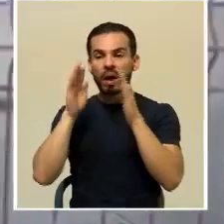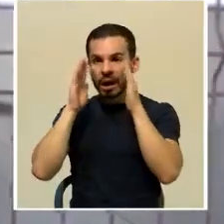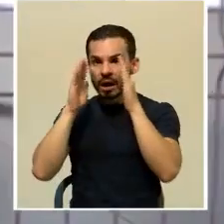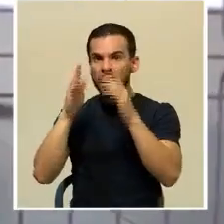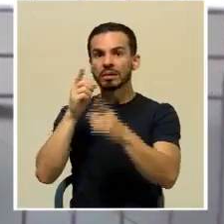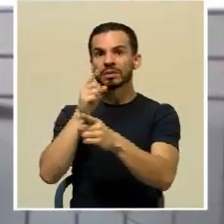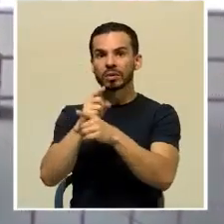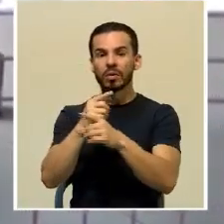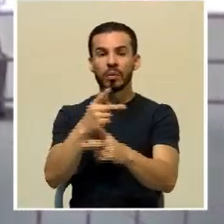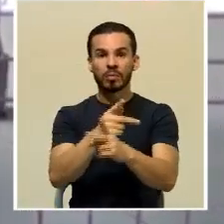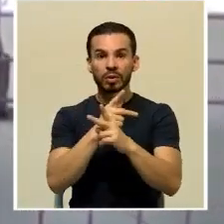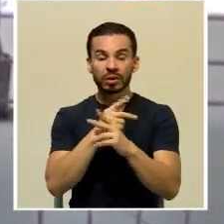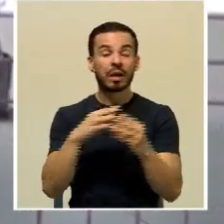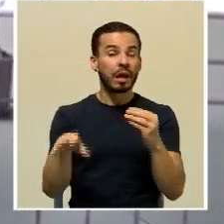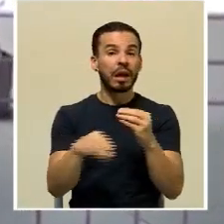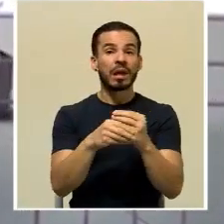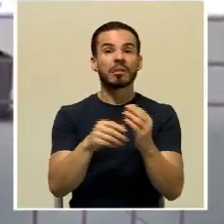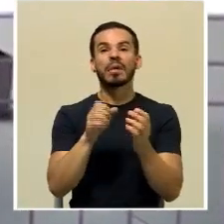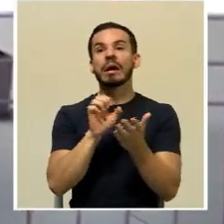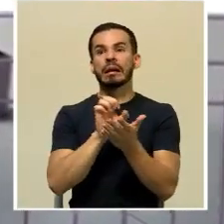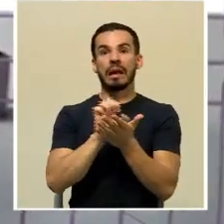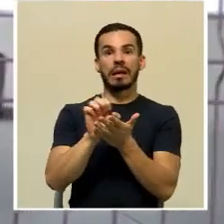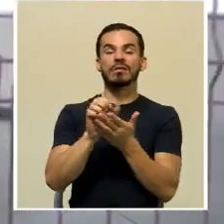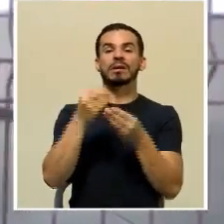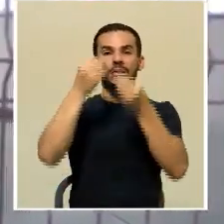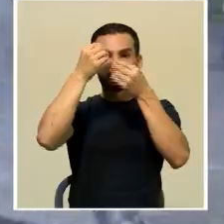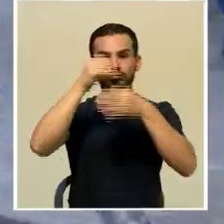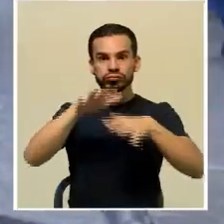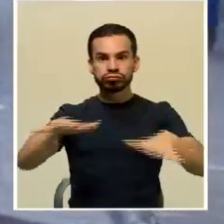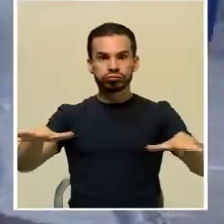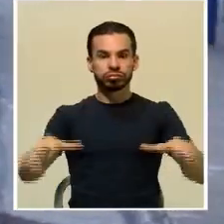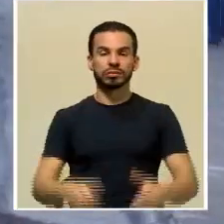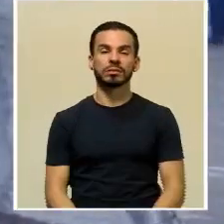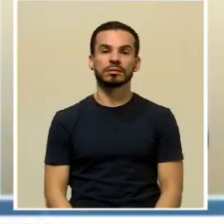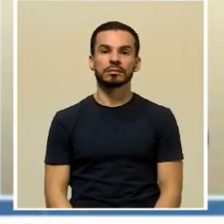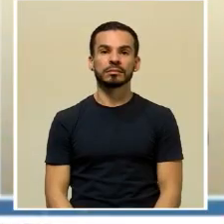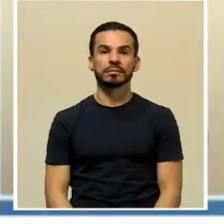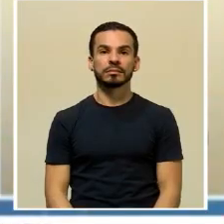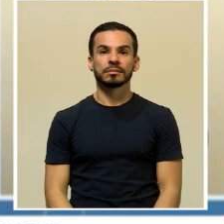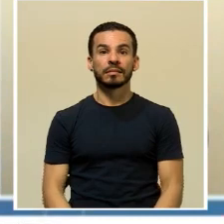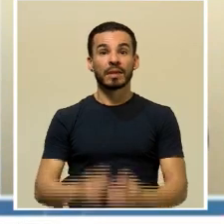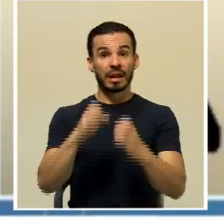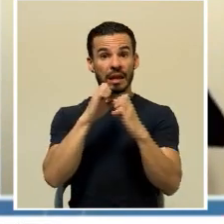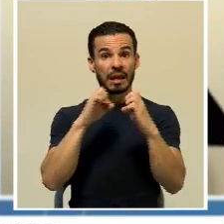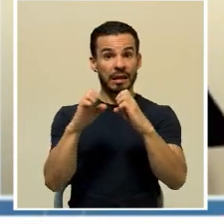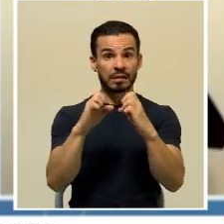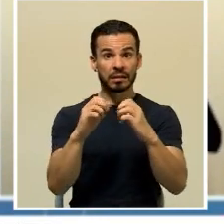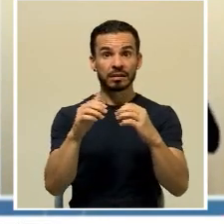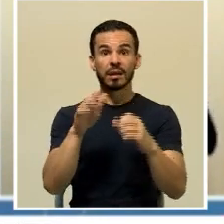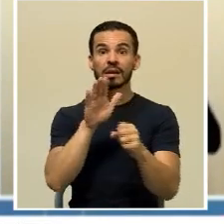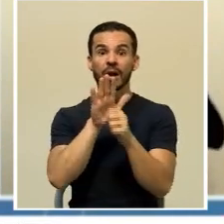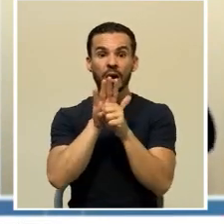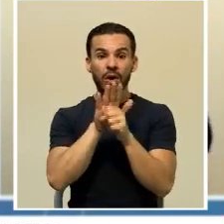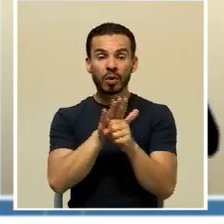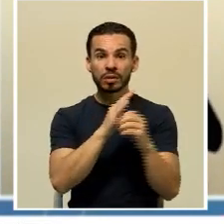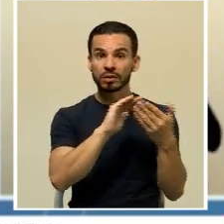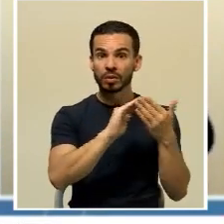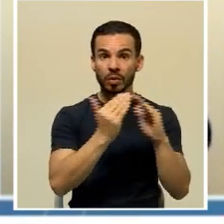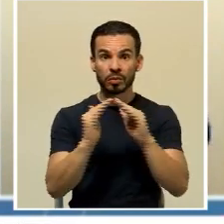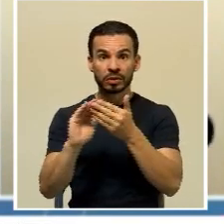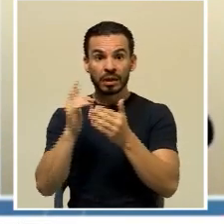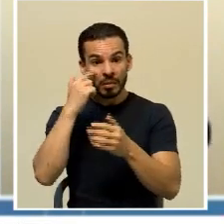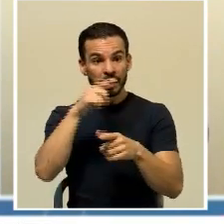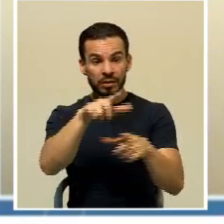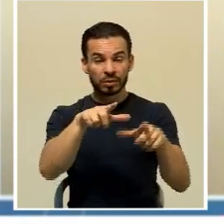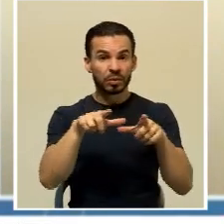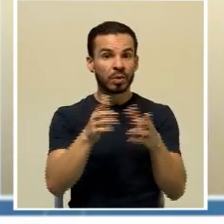adecuada, protección y así además evitar la propagación del COVID-19. Que la estrategia de contención comunitaria para aquellos